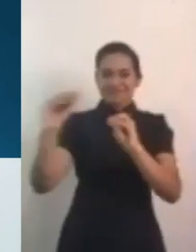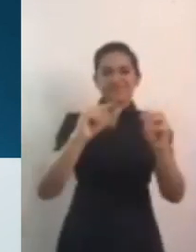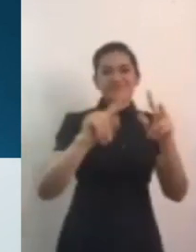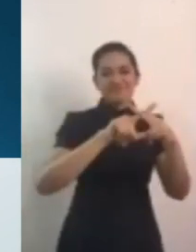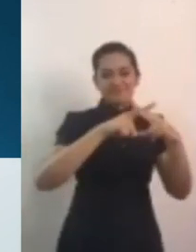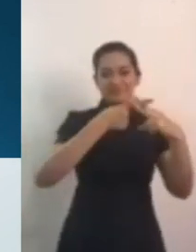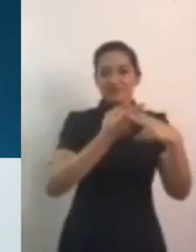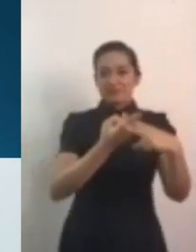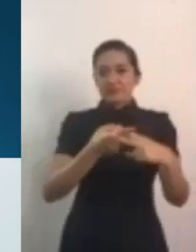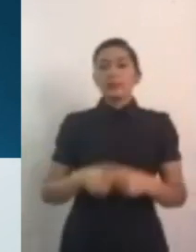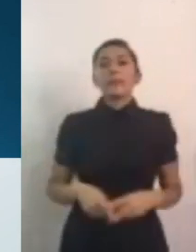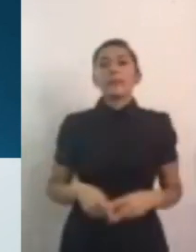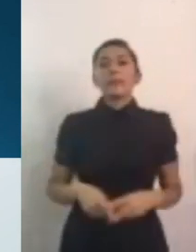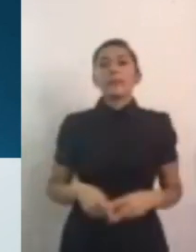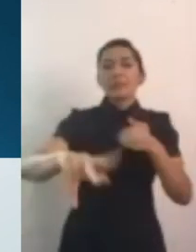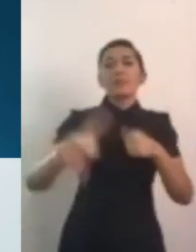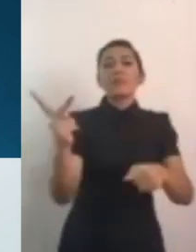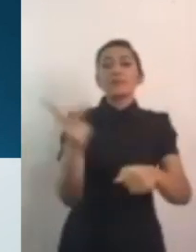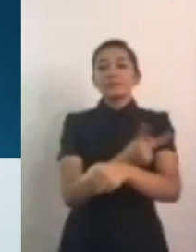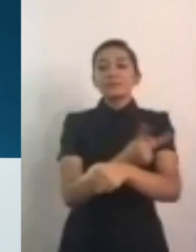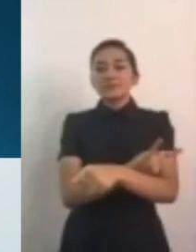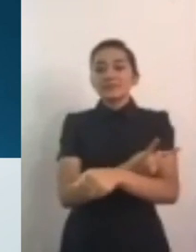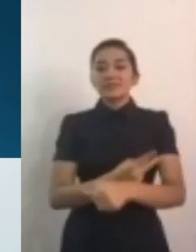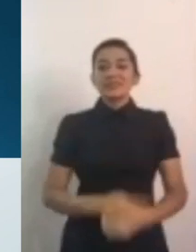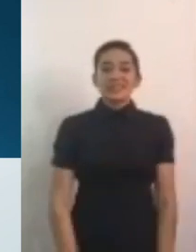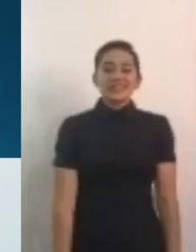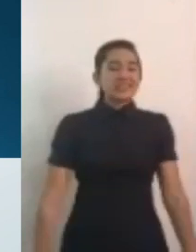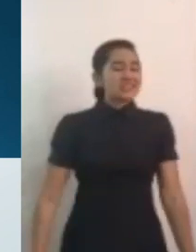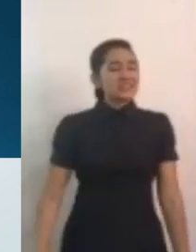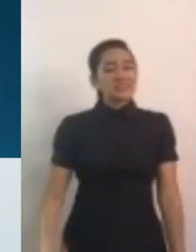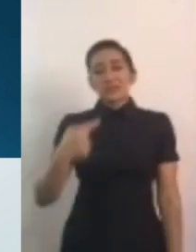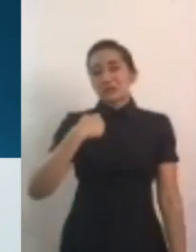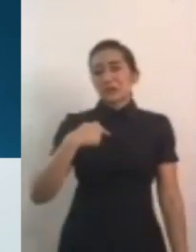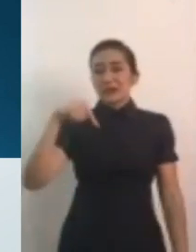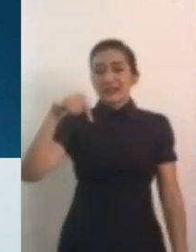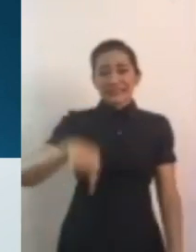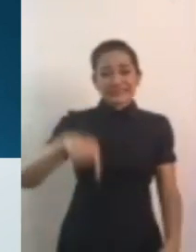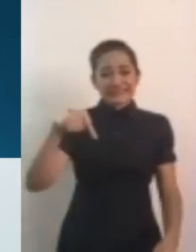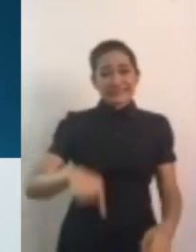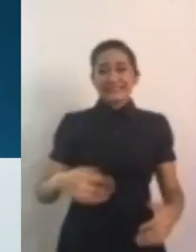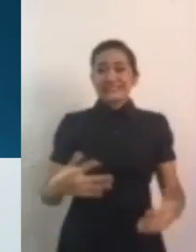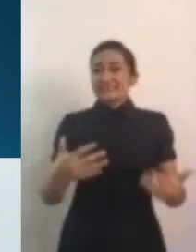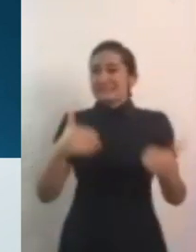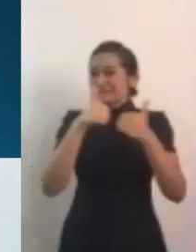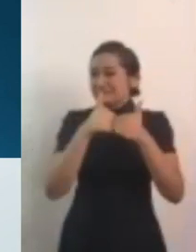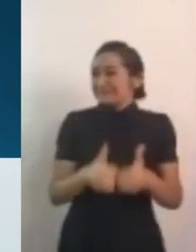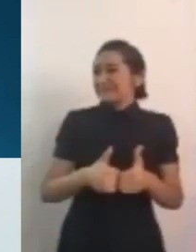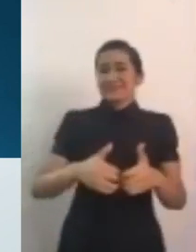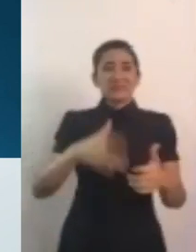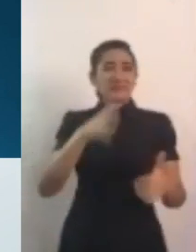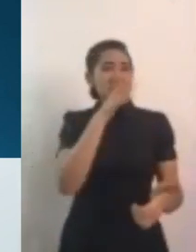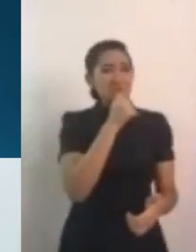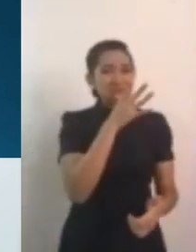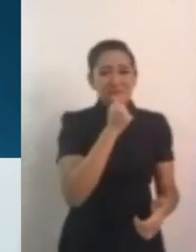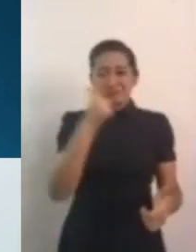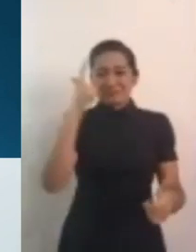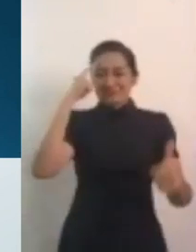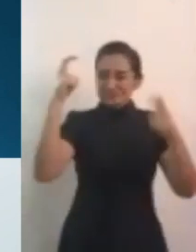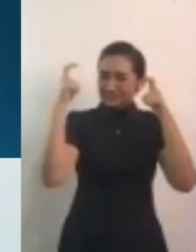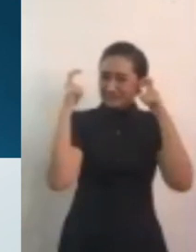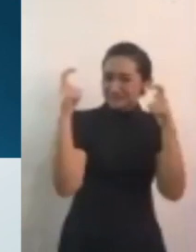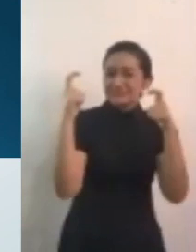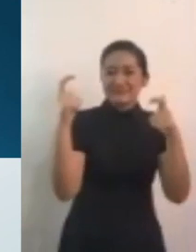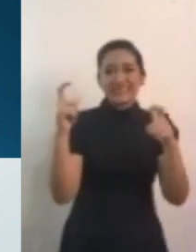una franca expresión de que esto es insoportable, ya no puedo más, este malestar me ha invadido y ya